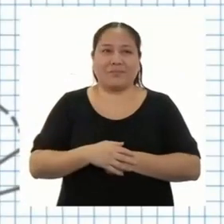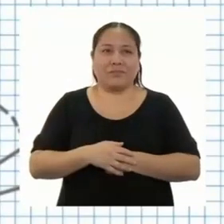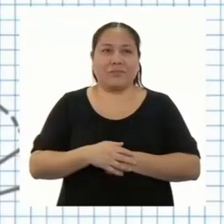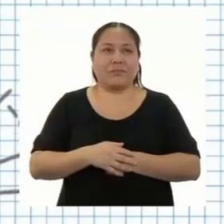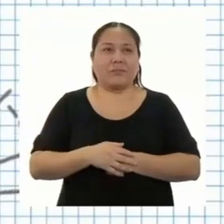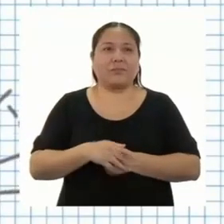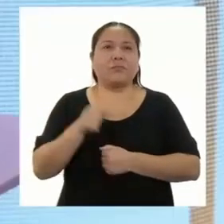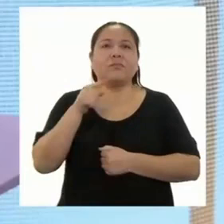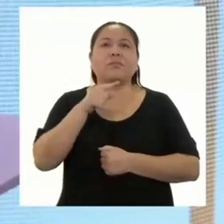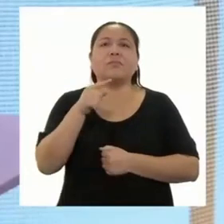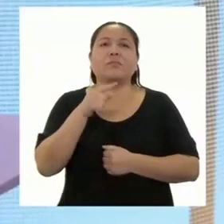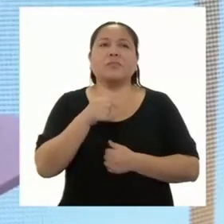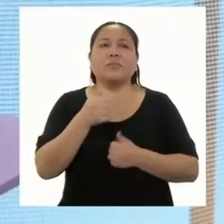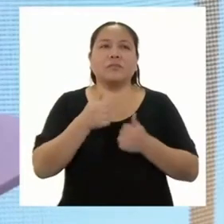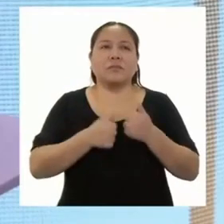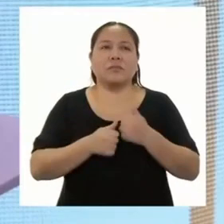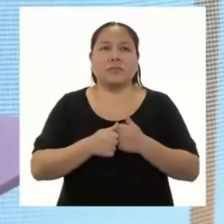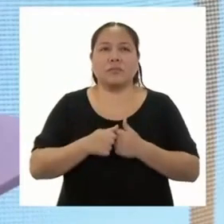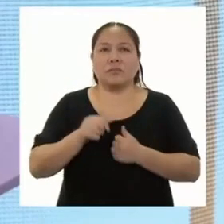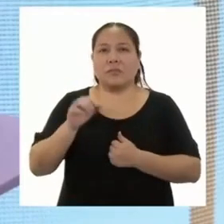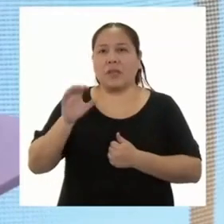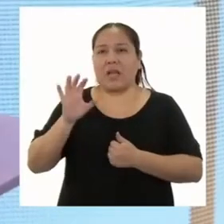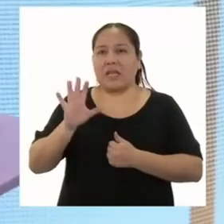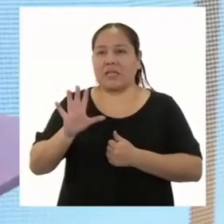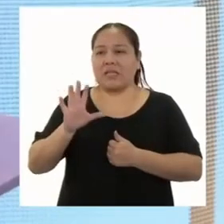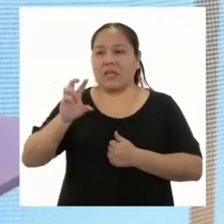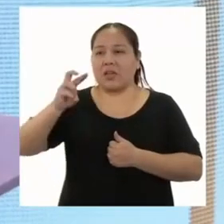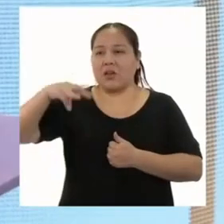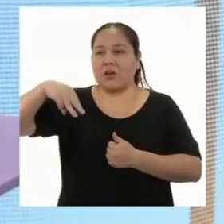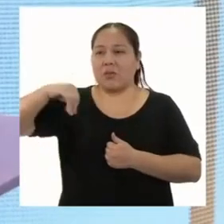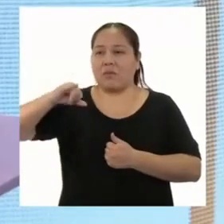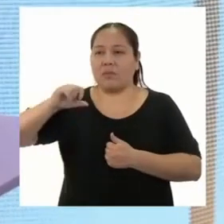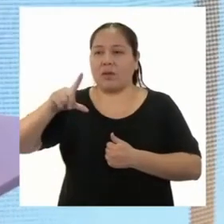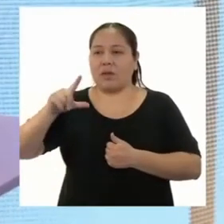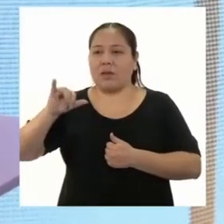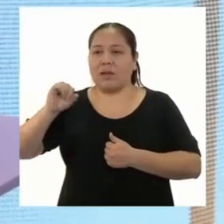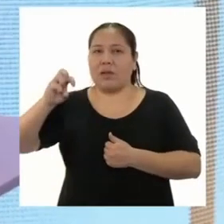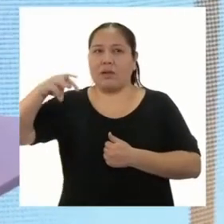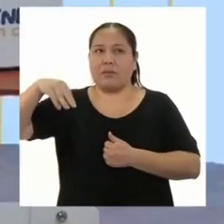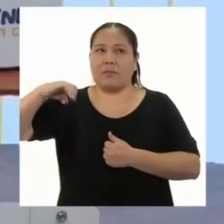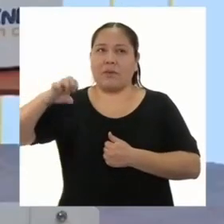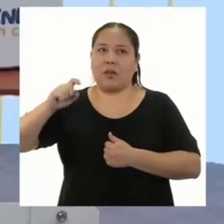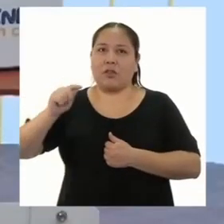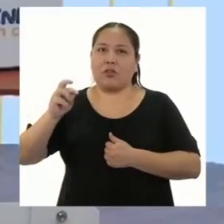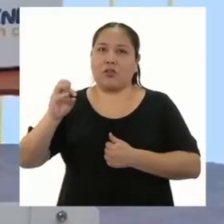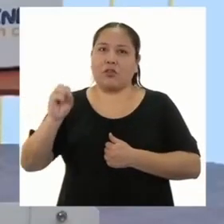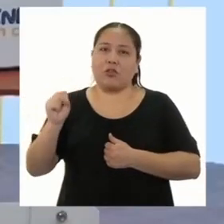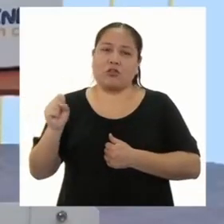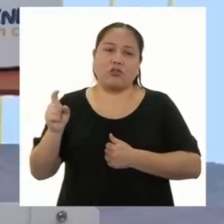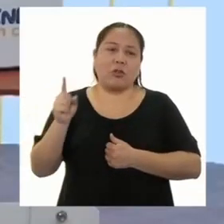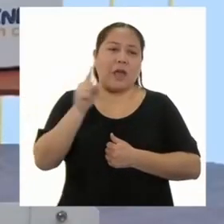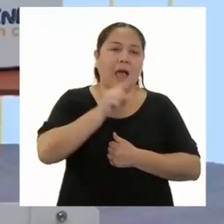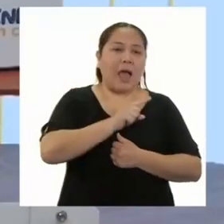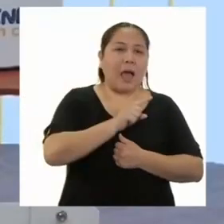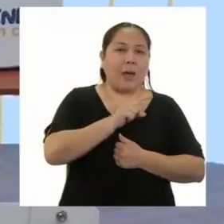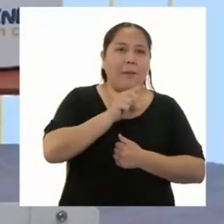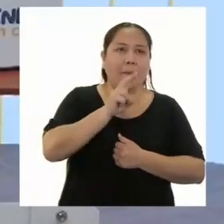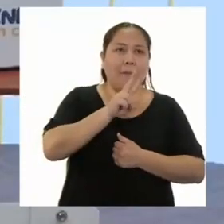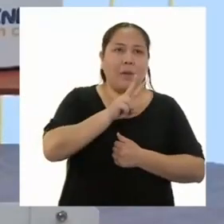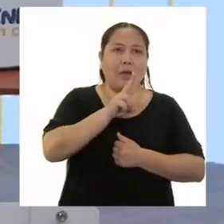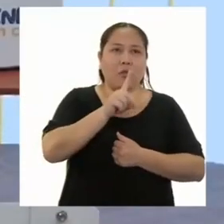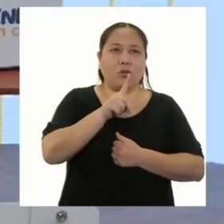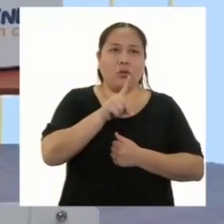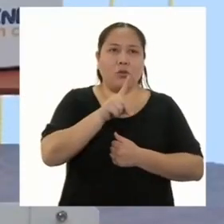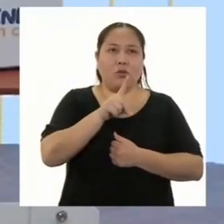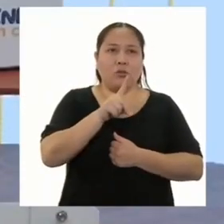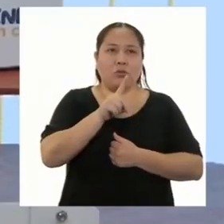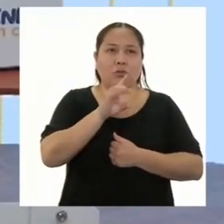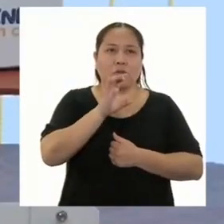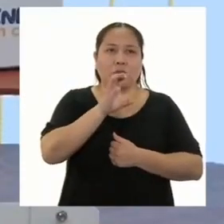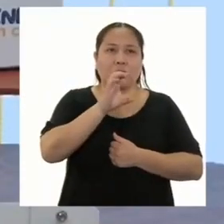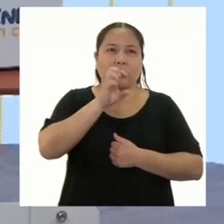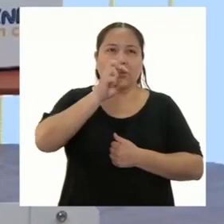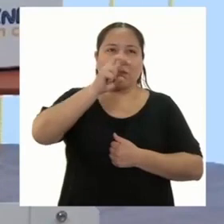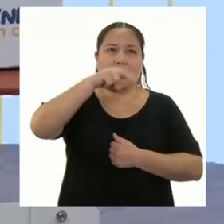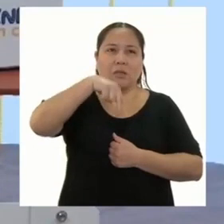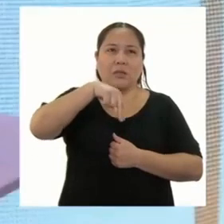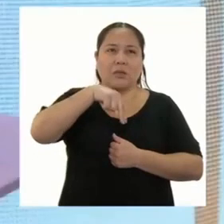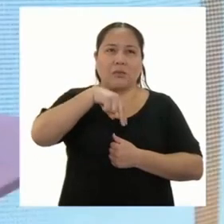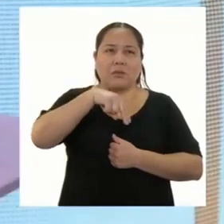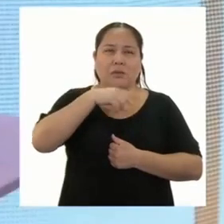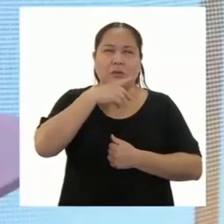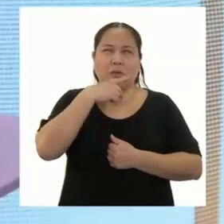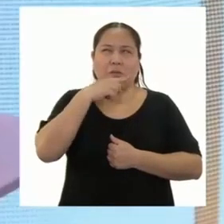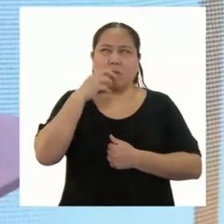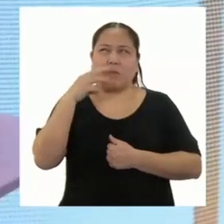tienen tus datos? 5 milímetros, 21 centímetros, milímetros,